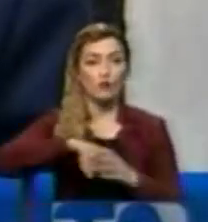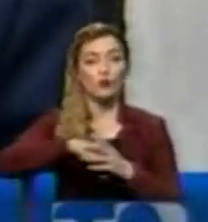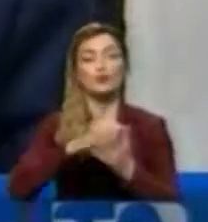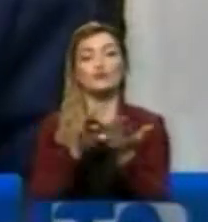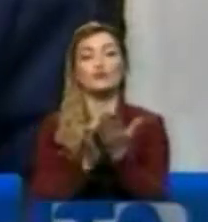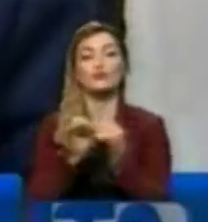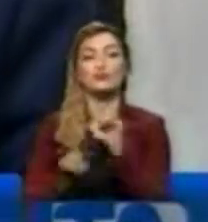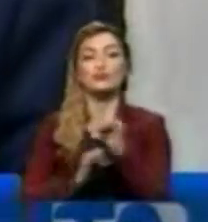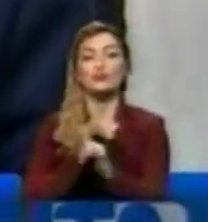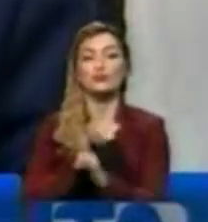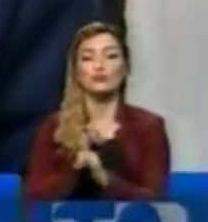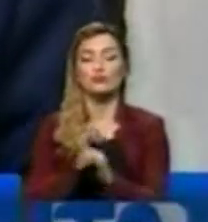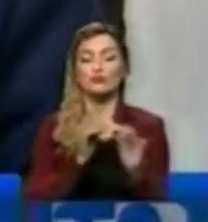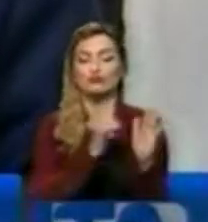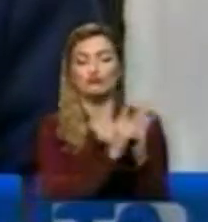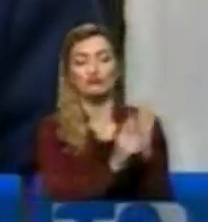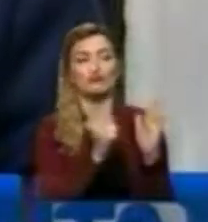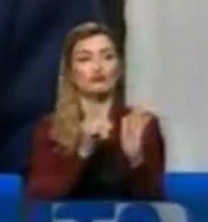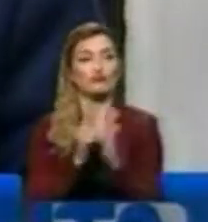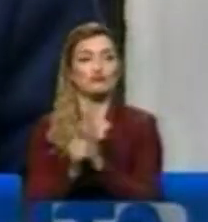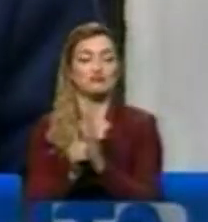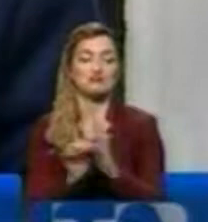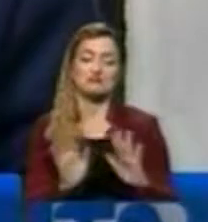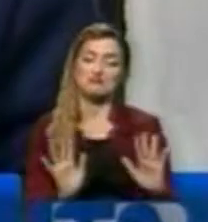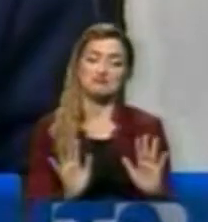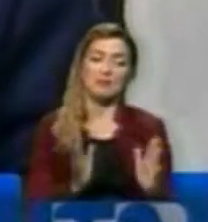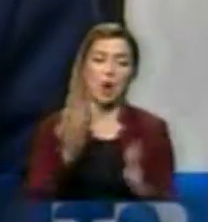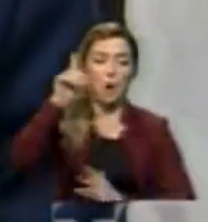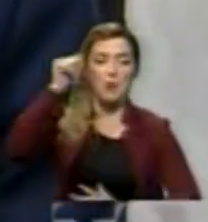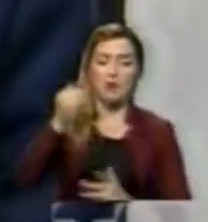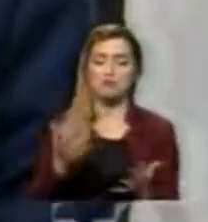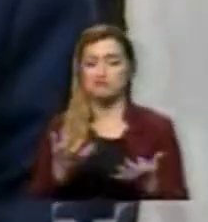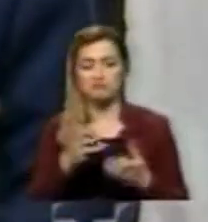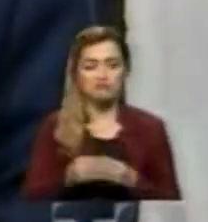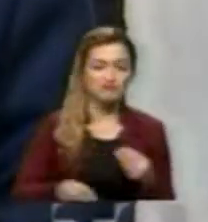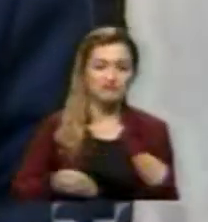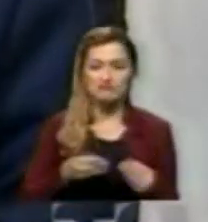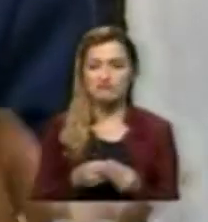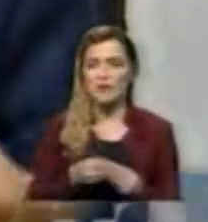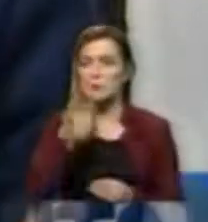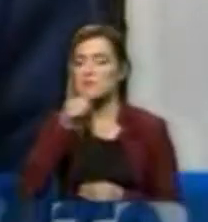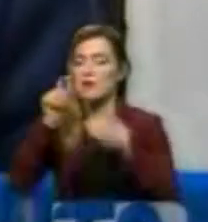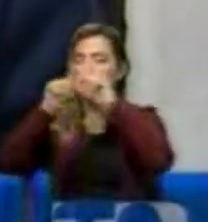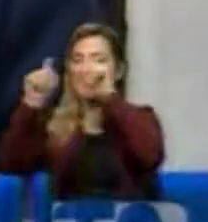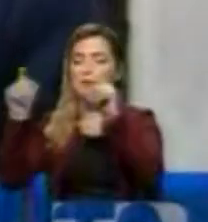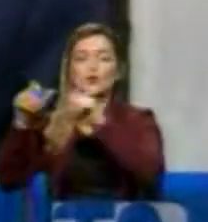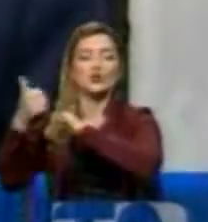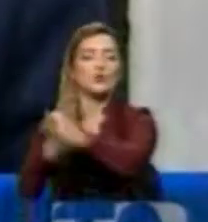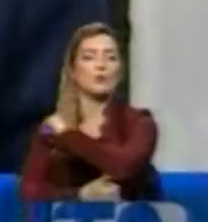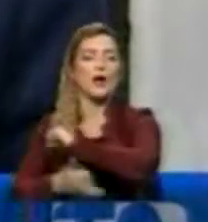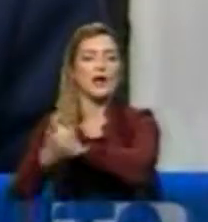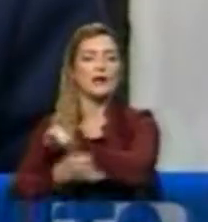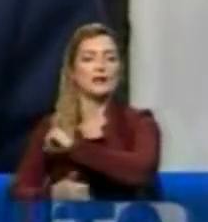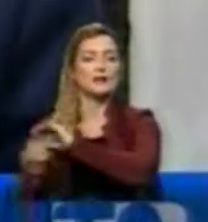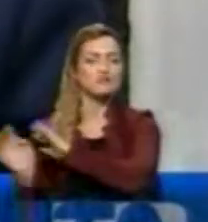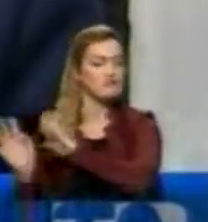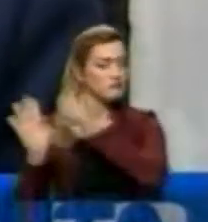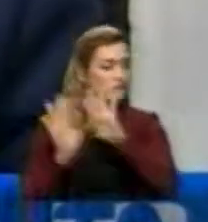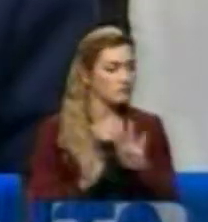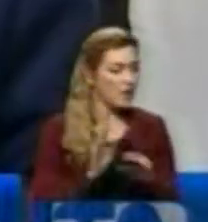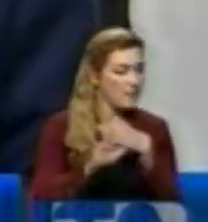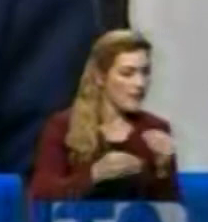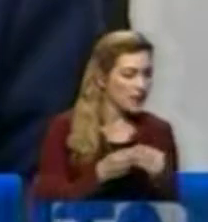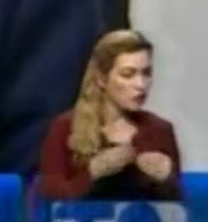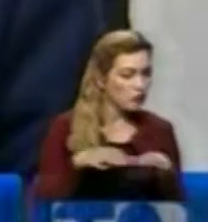Monetario se lograra de una u otra manera que la inversión privada llegara al país, pero estamos viendo que